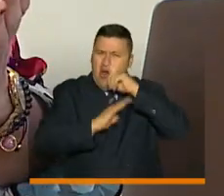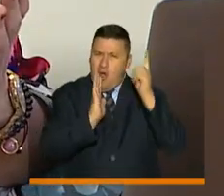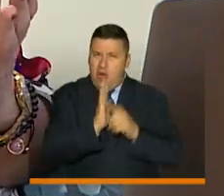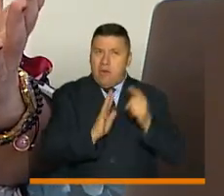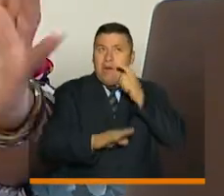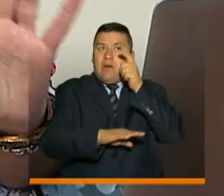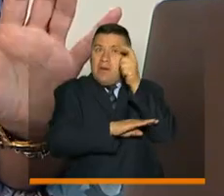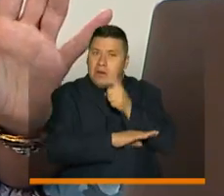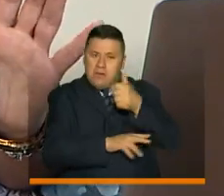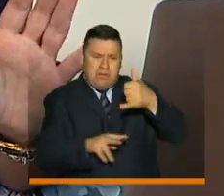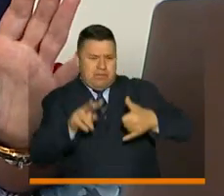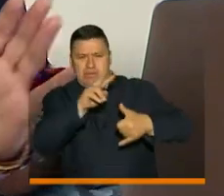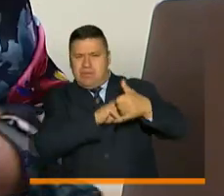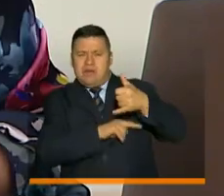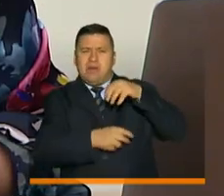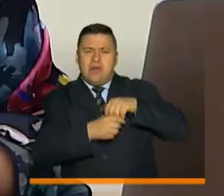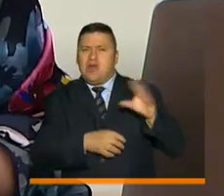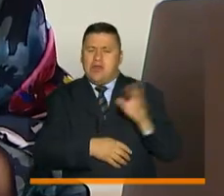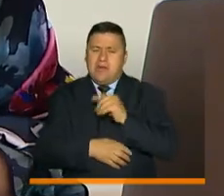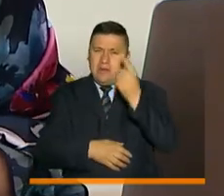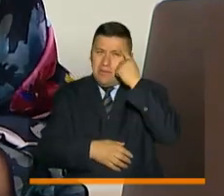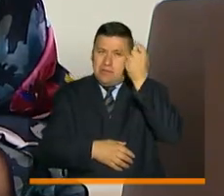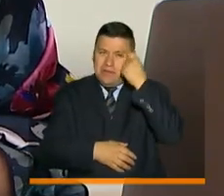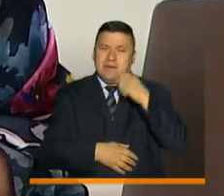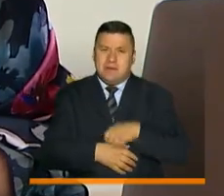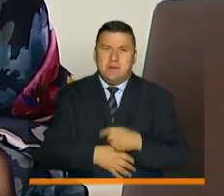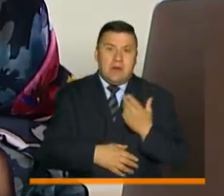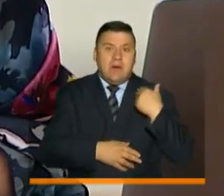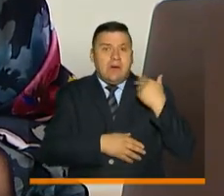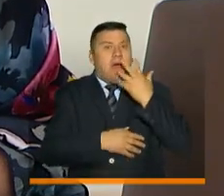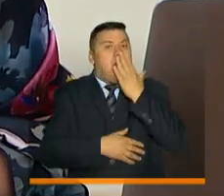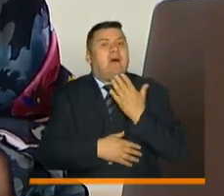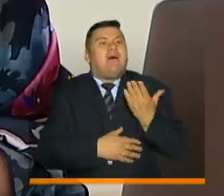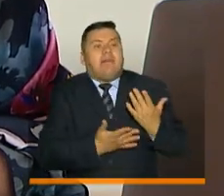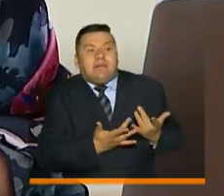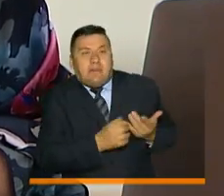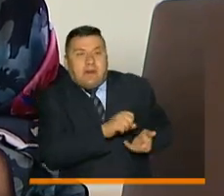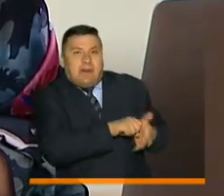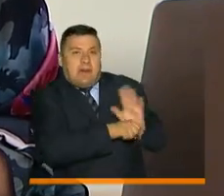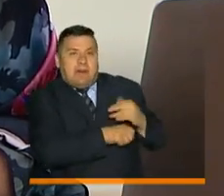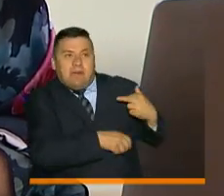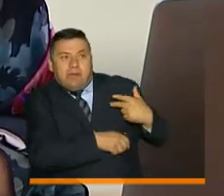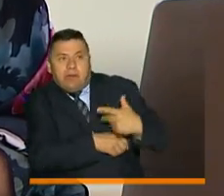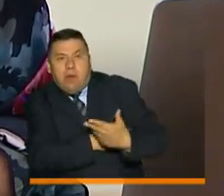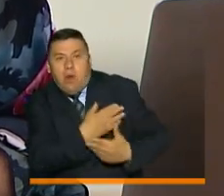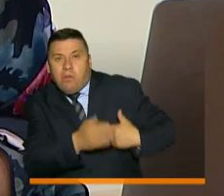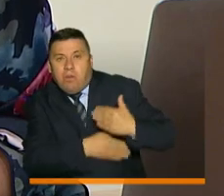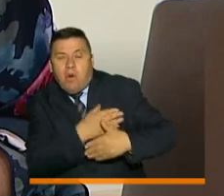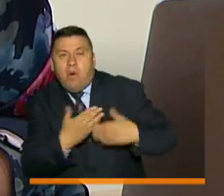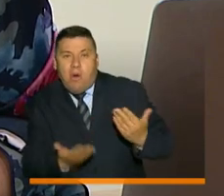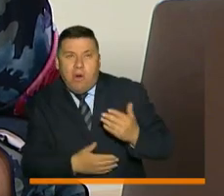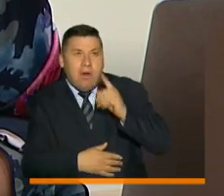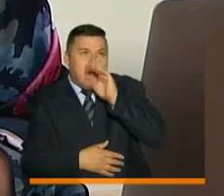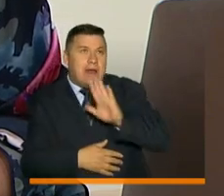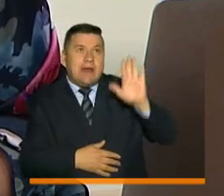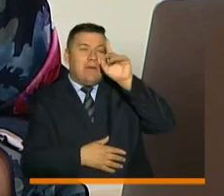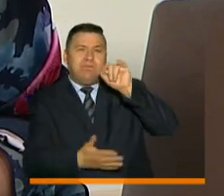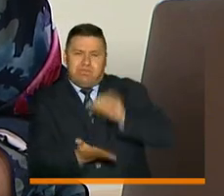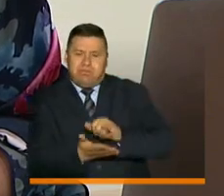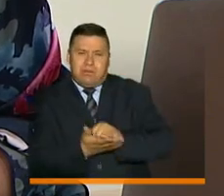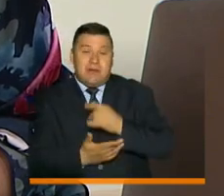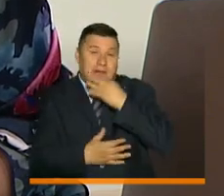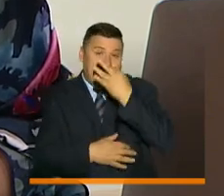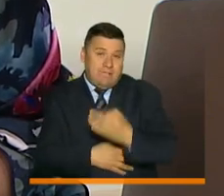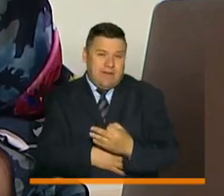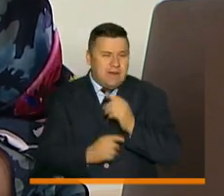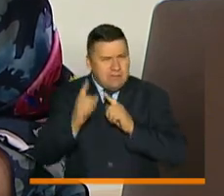monitorear, creo que las variables que tenemos que tener todos en mente, que son la evolución de la pandemia, los indicadores que se se tengan a nivel territorial, la